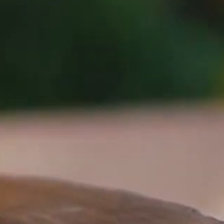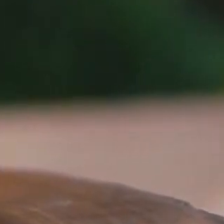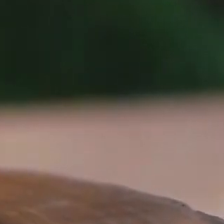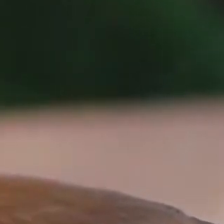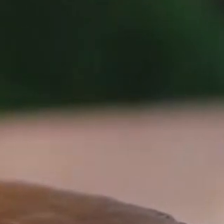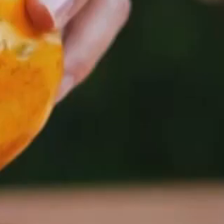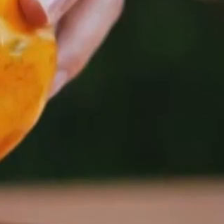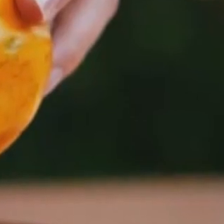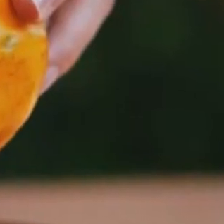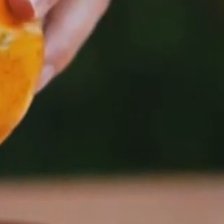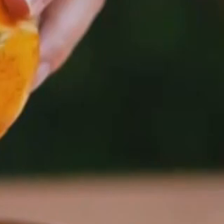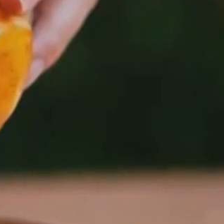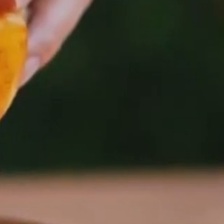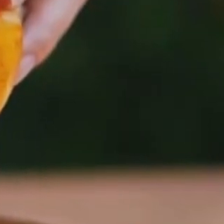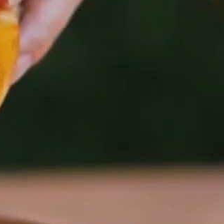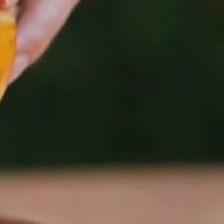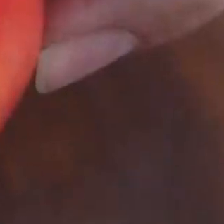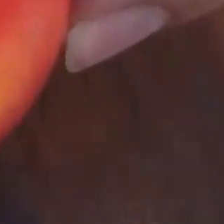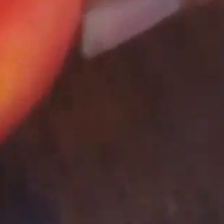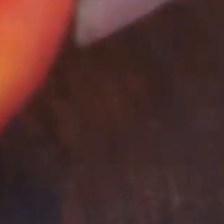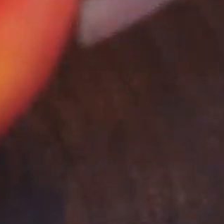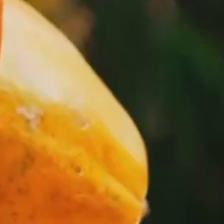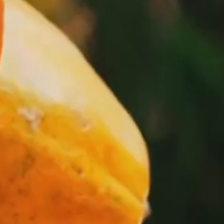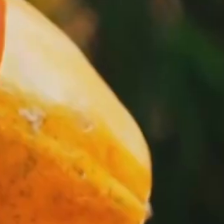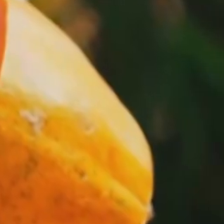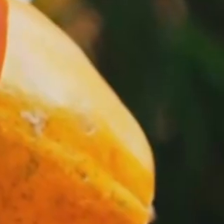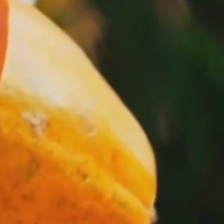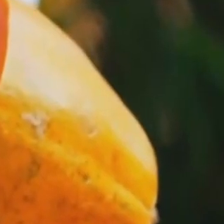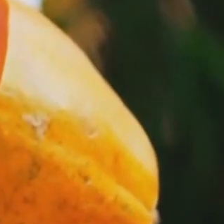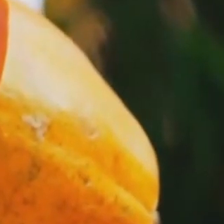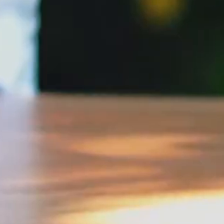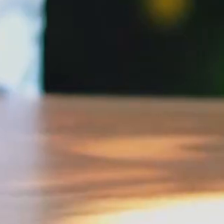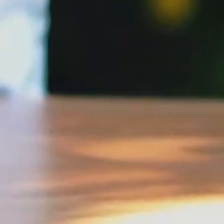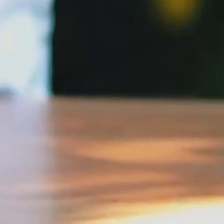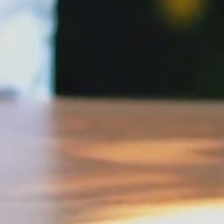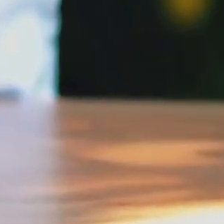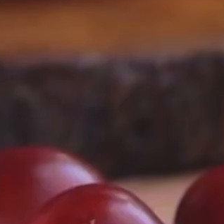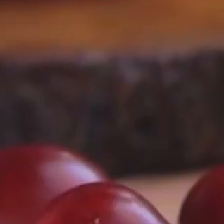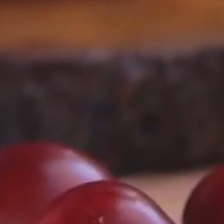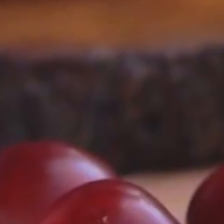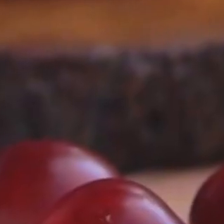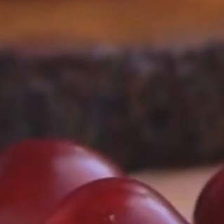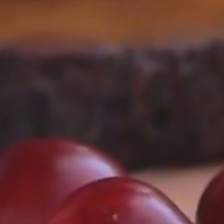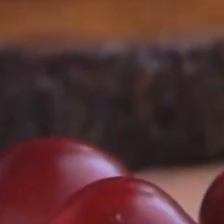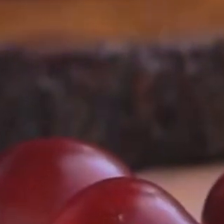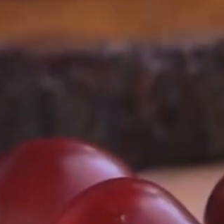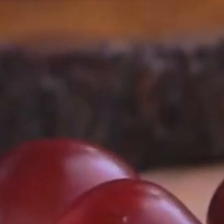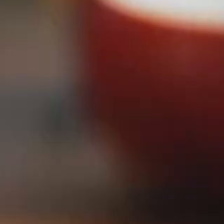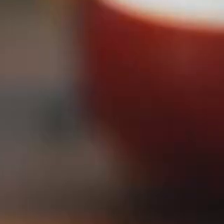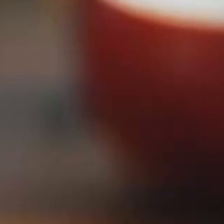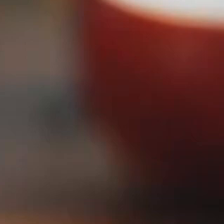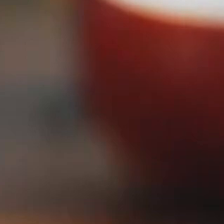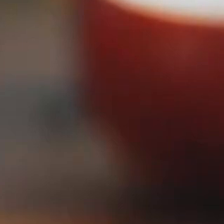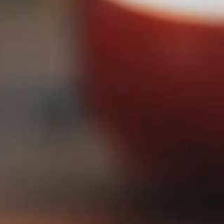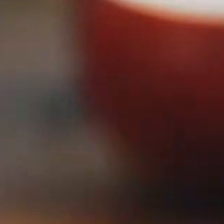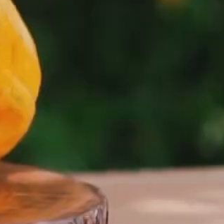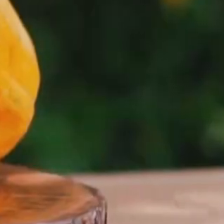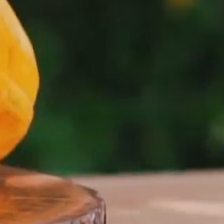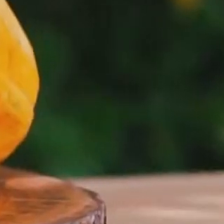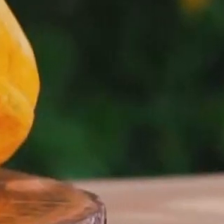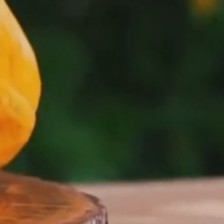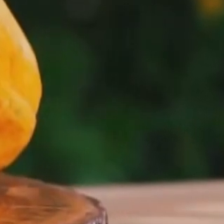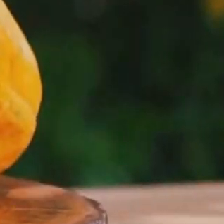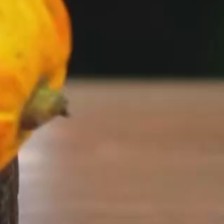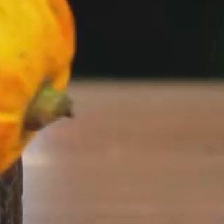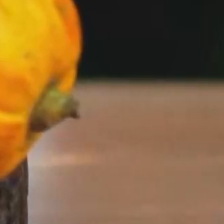una mezcla natural de papaya manzana ciruela avena y chía